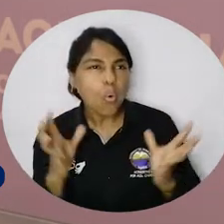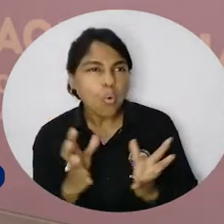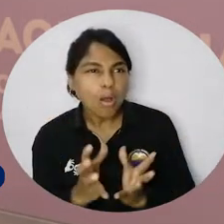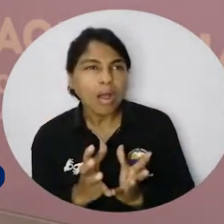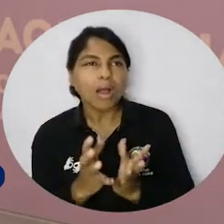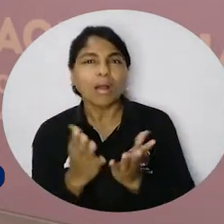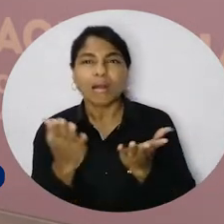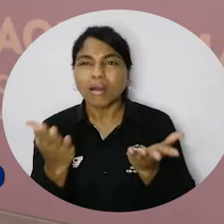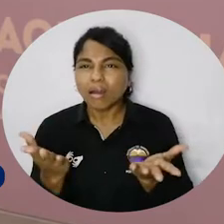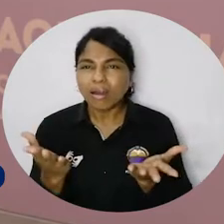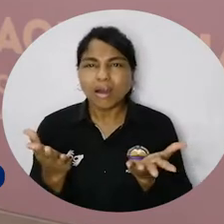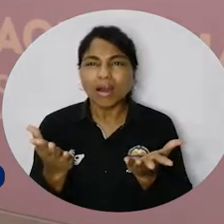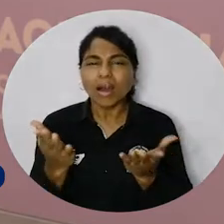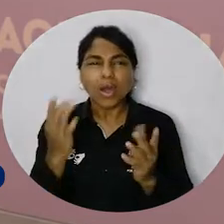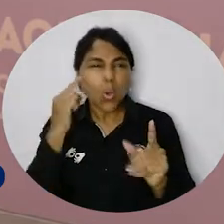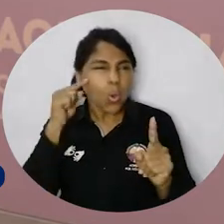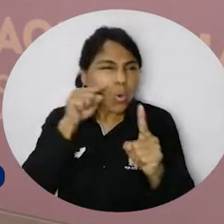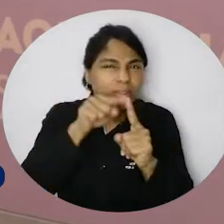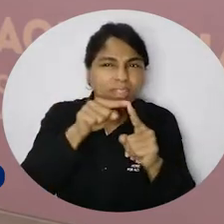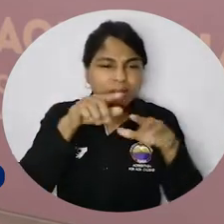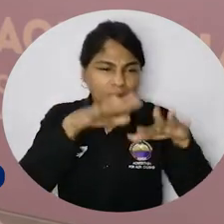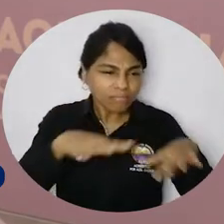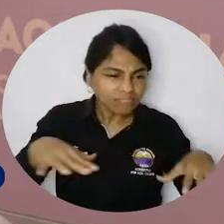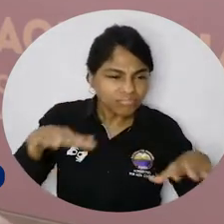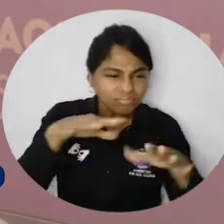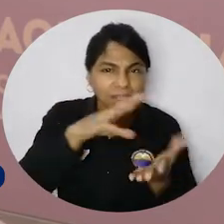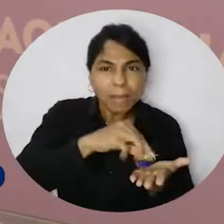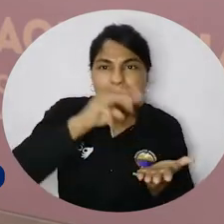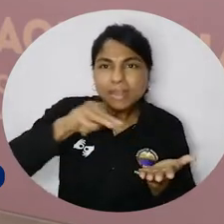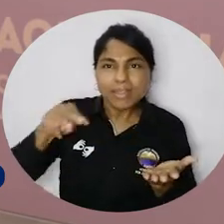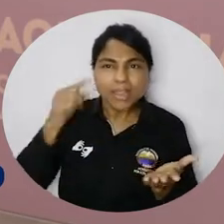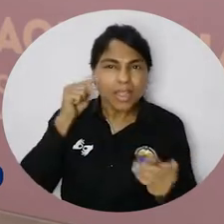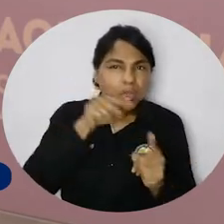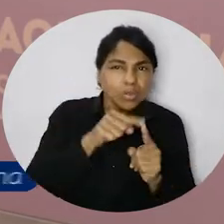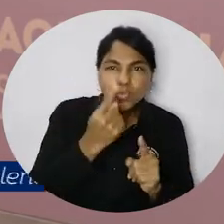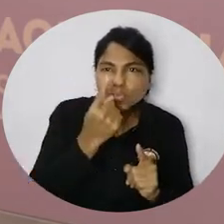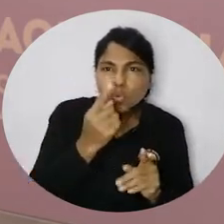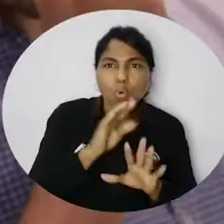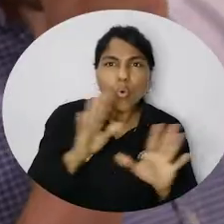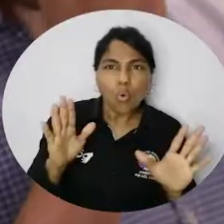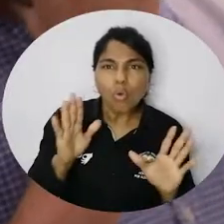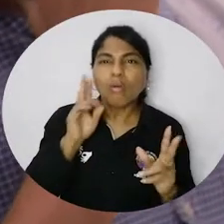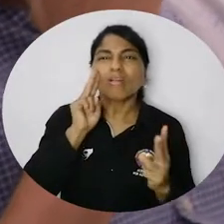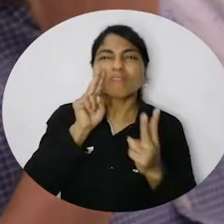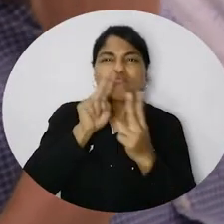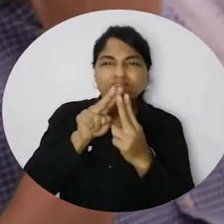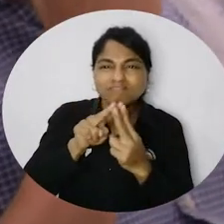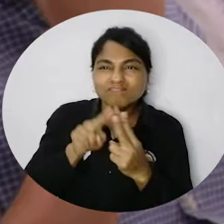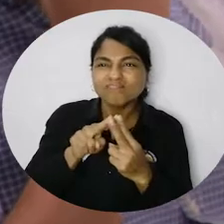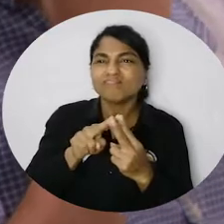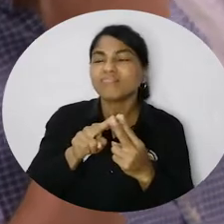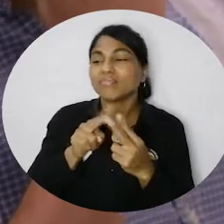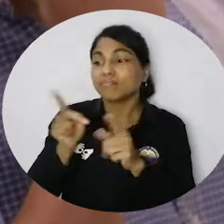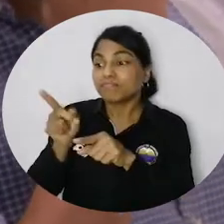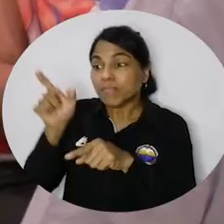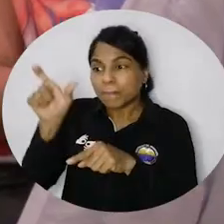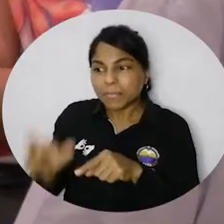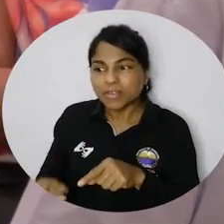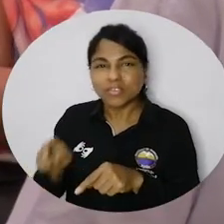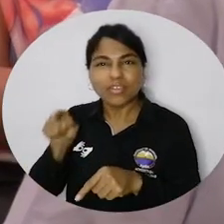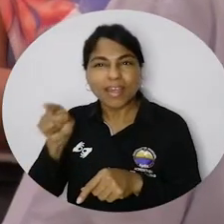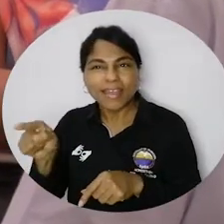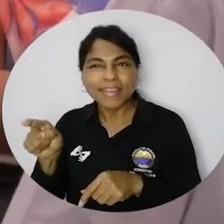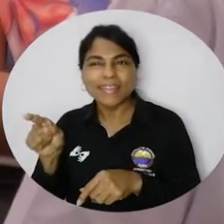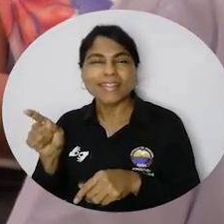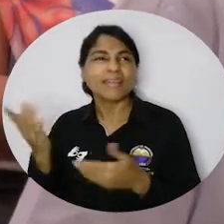global, no solamente lo territorial, lo del Magdalena, sino conocer también de una persona